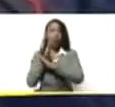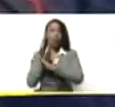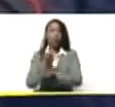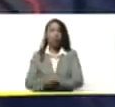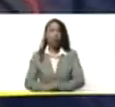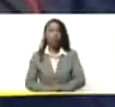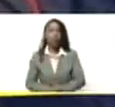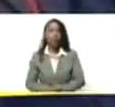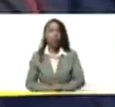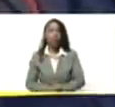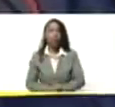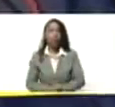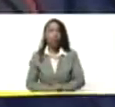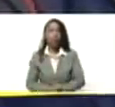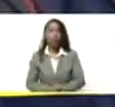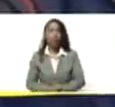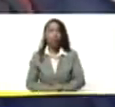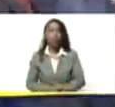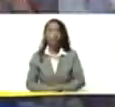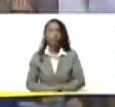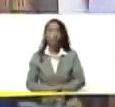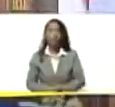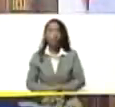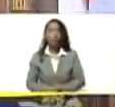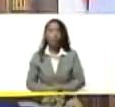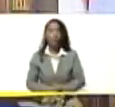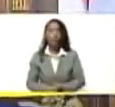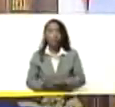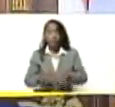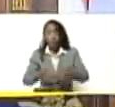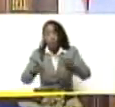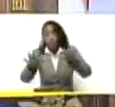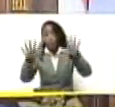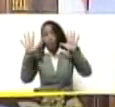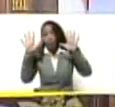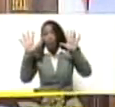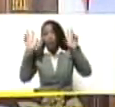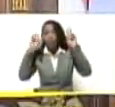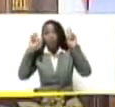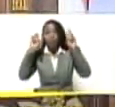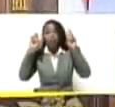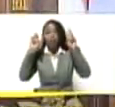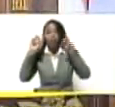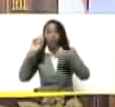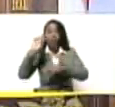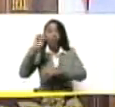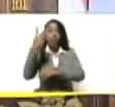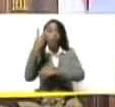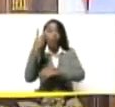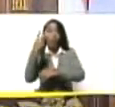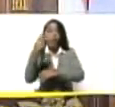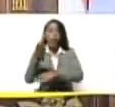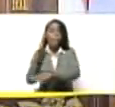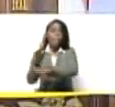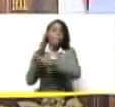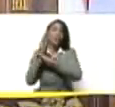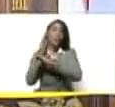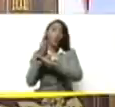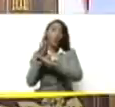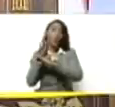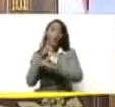pidiendo acompañamiento formación en este proceso en esta materia sobre todo financiera la